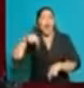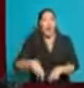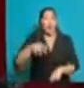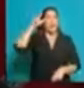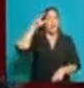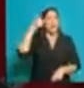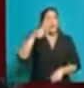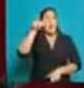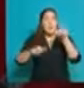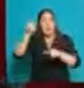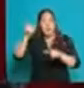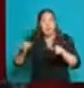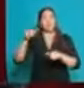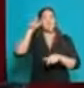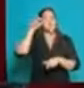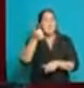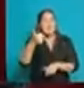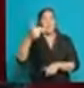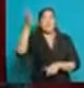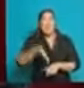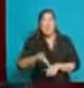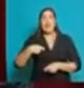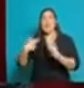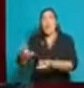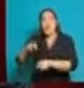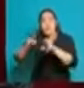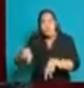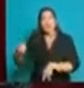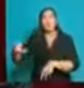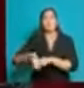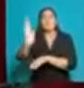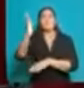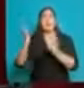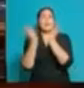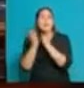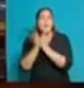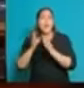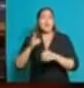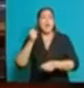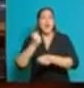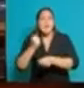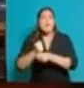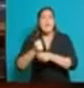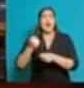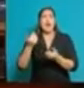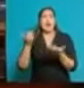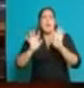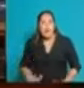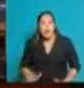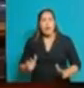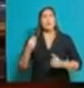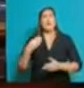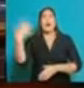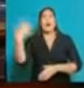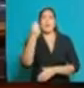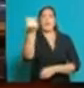86% de las personas que reciben un plan estudian o se capacitan en un oficio para tener herramientas y acceder a un